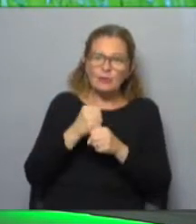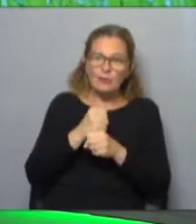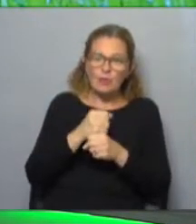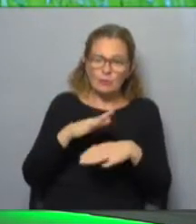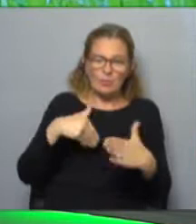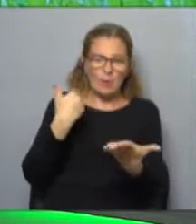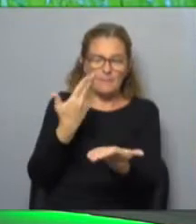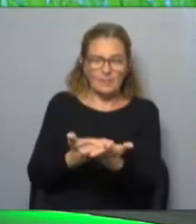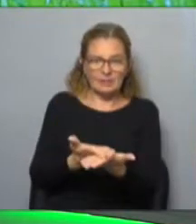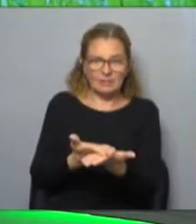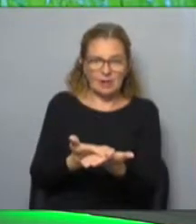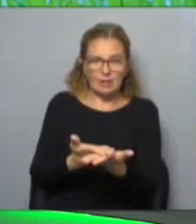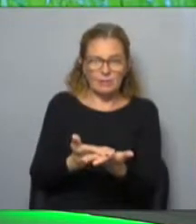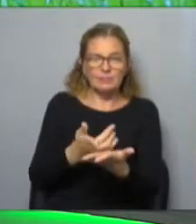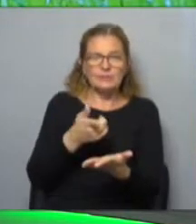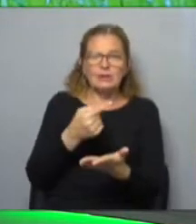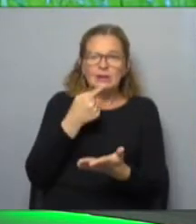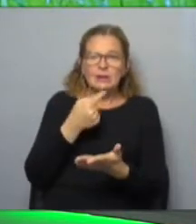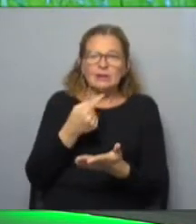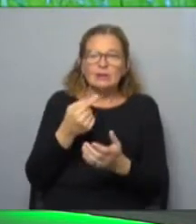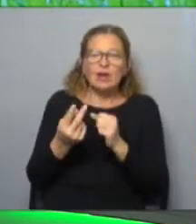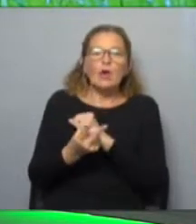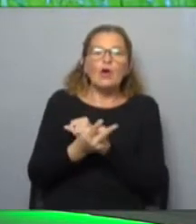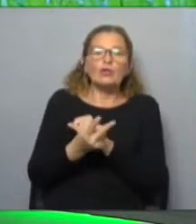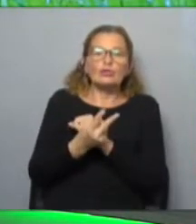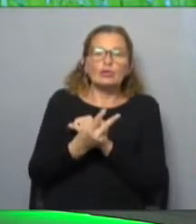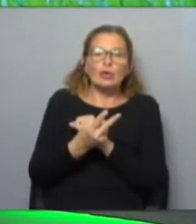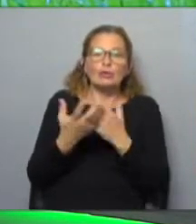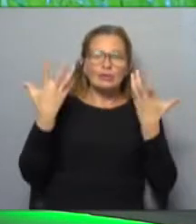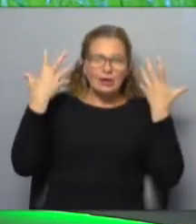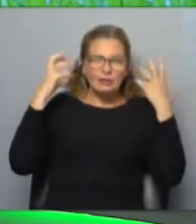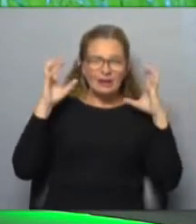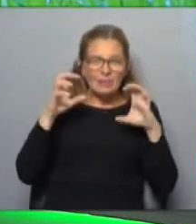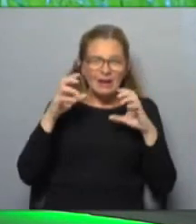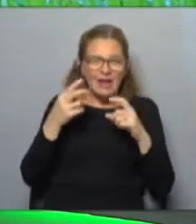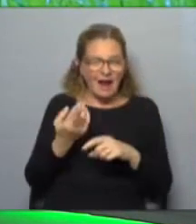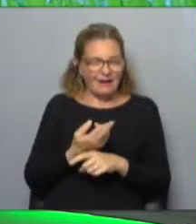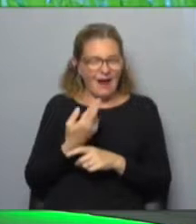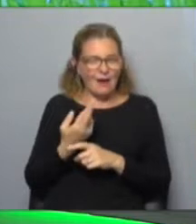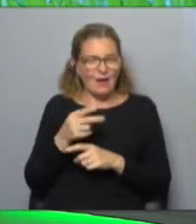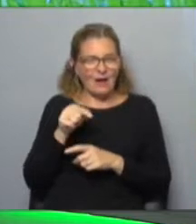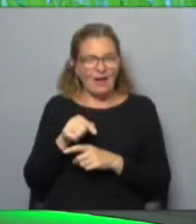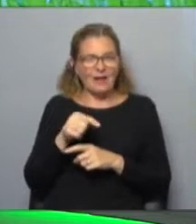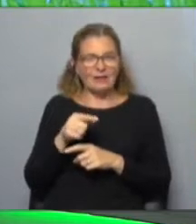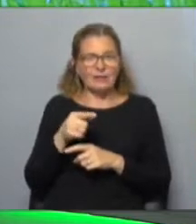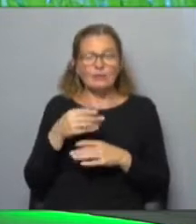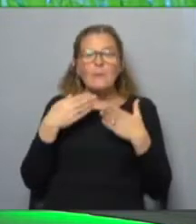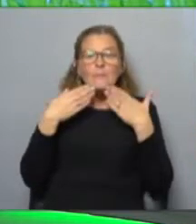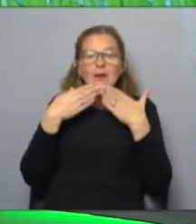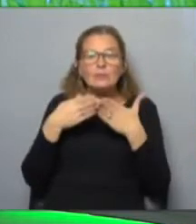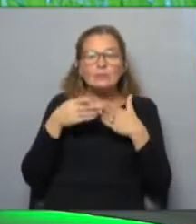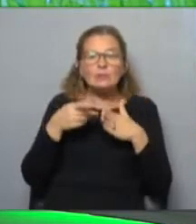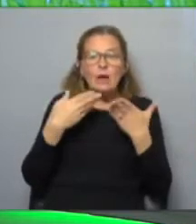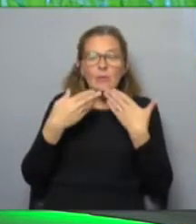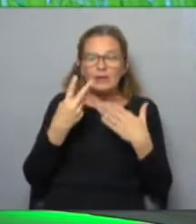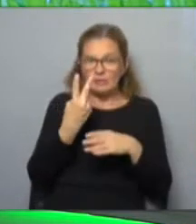lo habían presentado ellos. Ellos lo que hablan es del control de las especies exóticas y en particular, cuando se les consulta sobre esto,